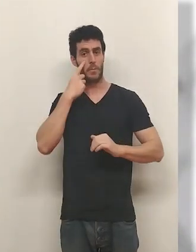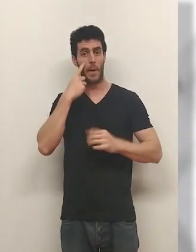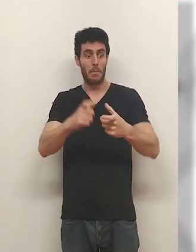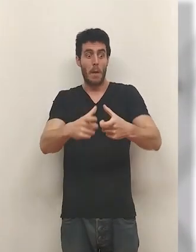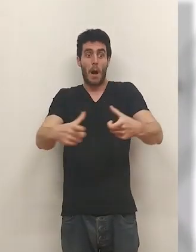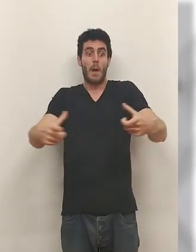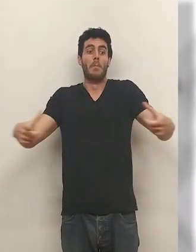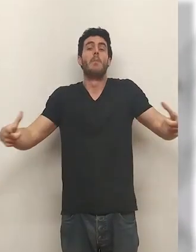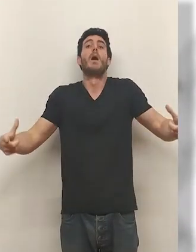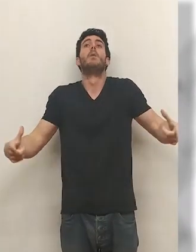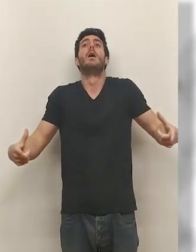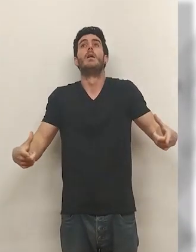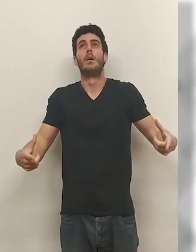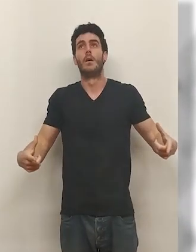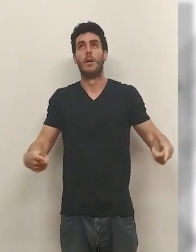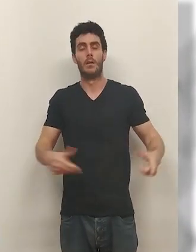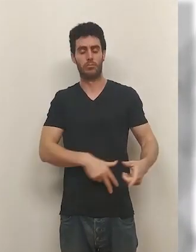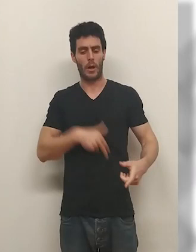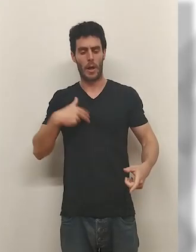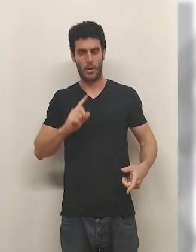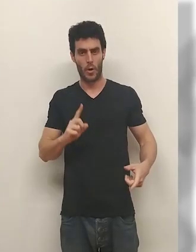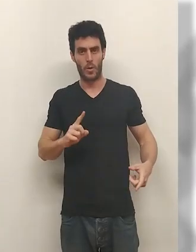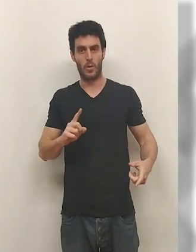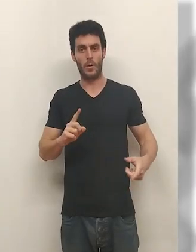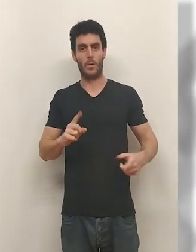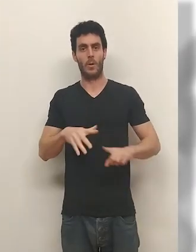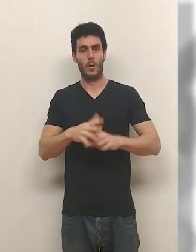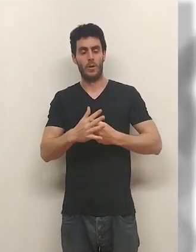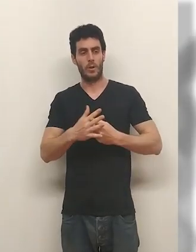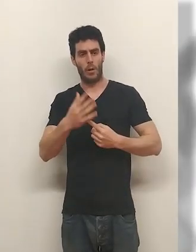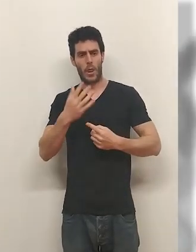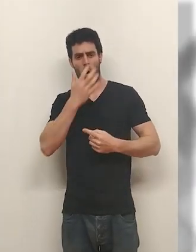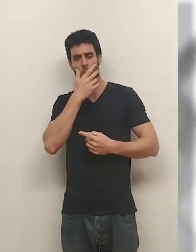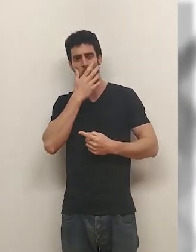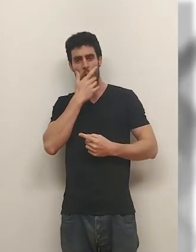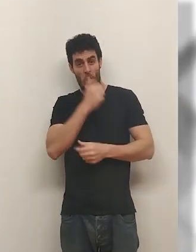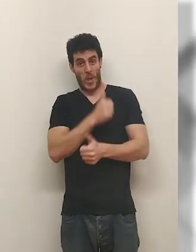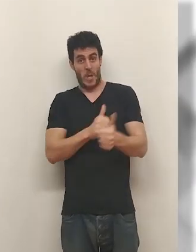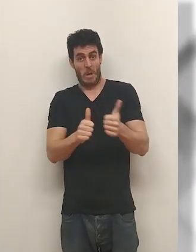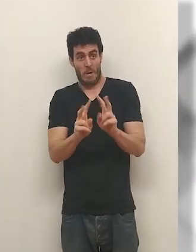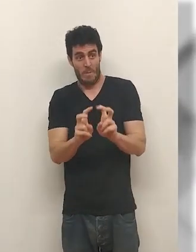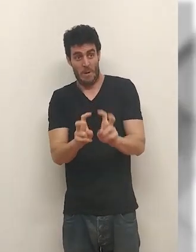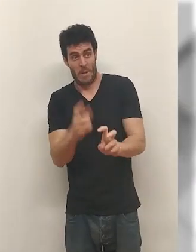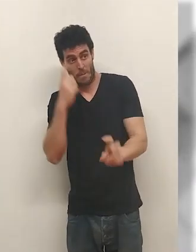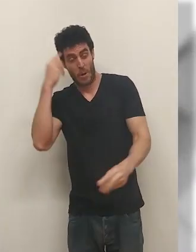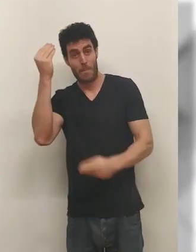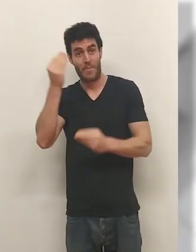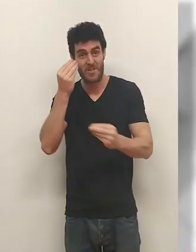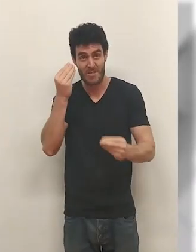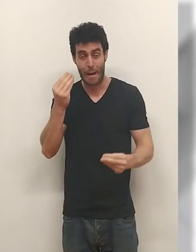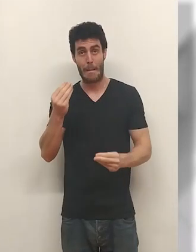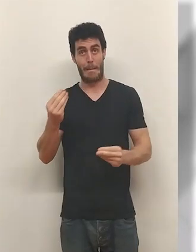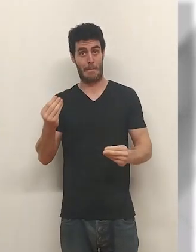desmesurado del voto por correo en general. No hay ninguna situación que se conozca a priori que permita pensar